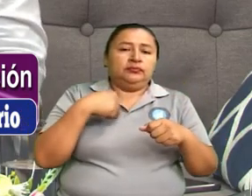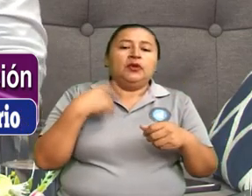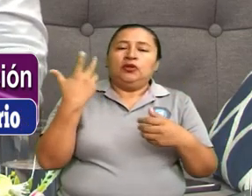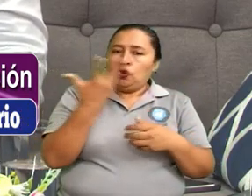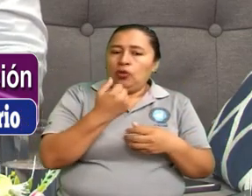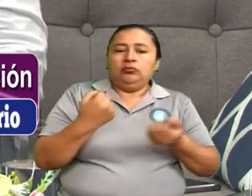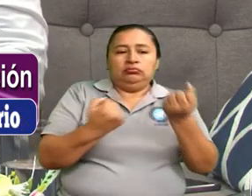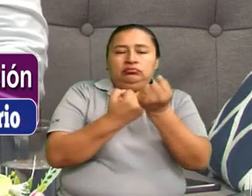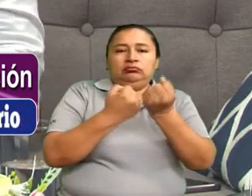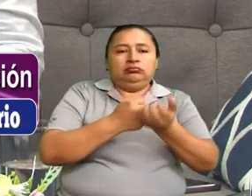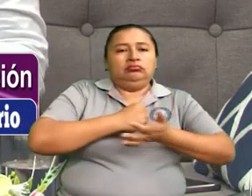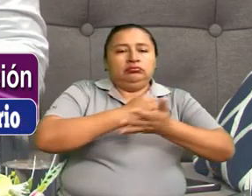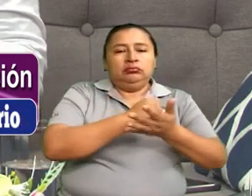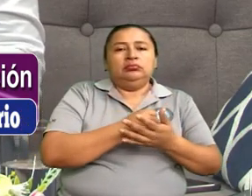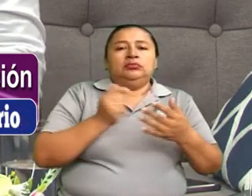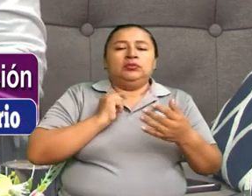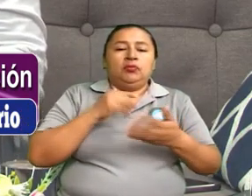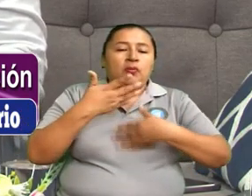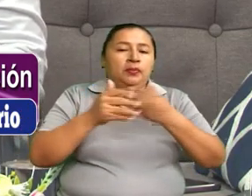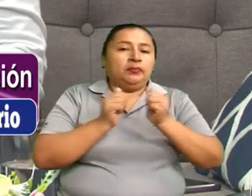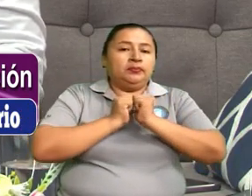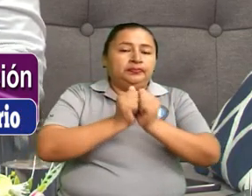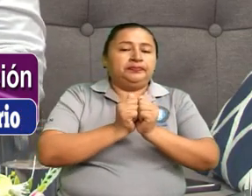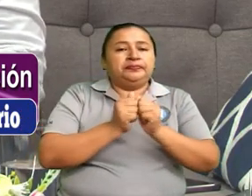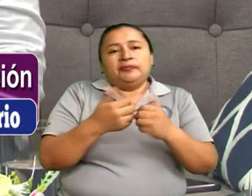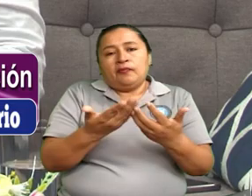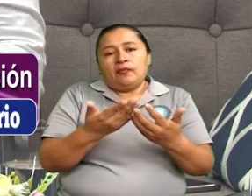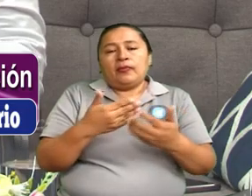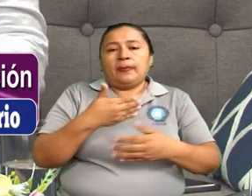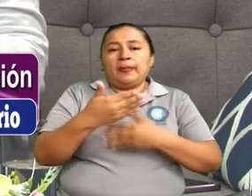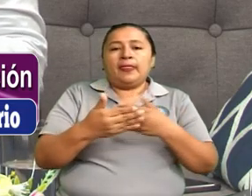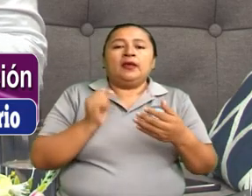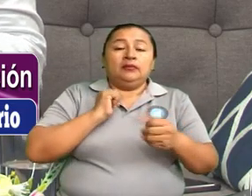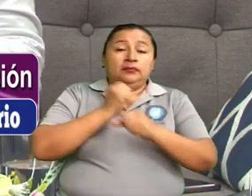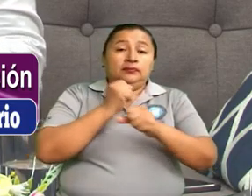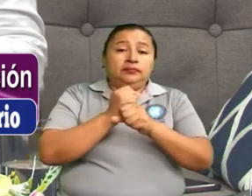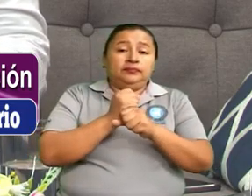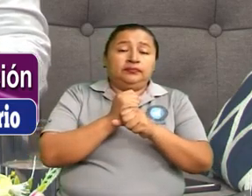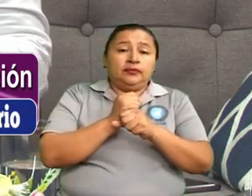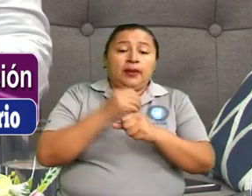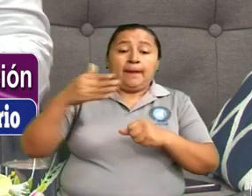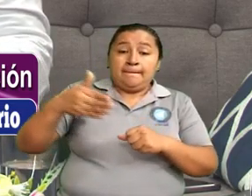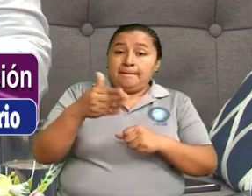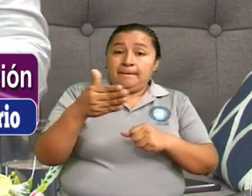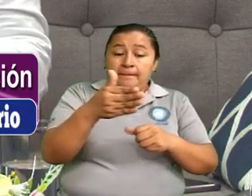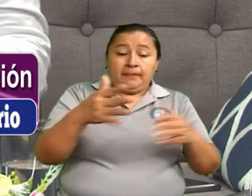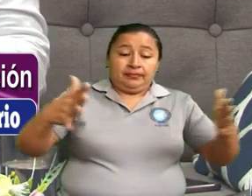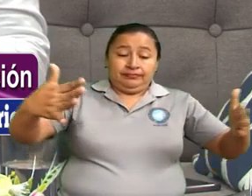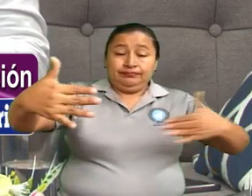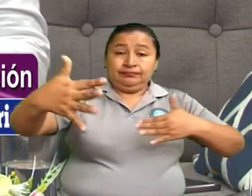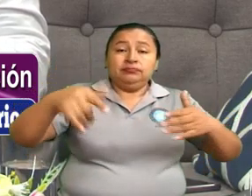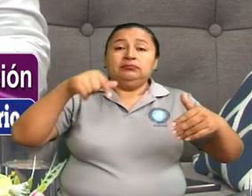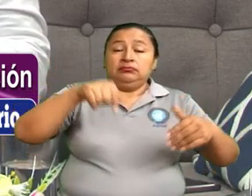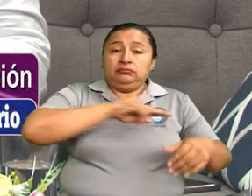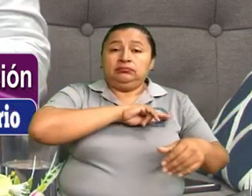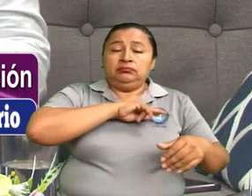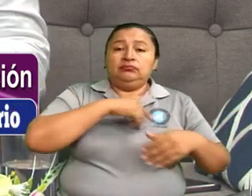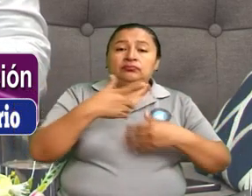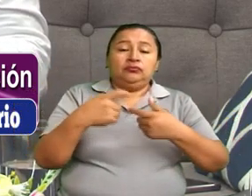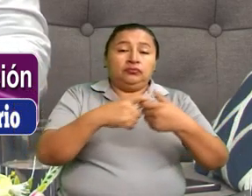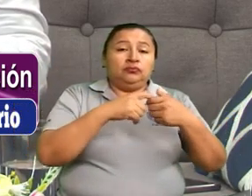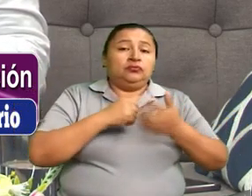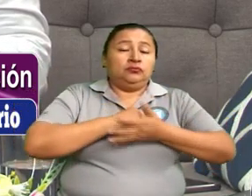la asesoría. Estamos acompañando también la producción de peces en estanque, que eso ha sido con la